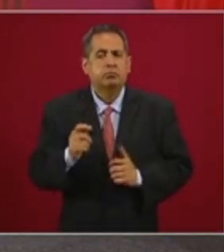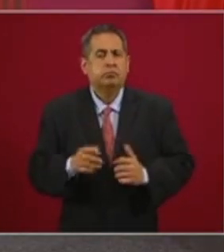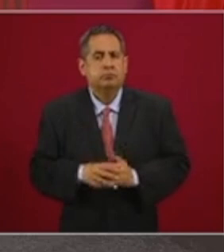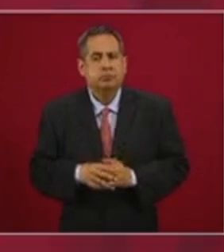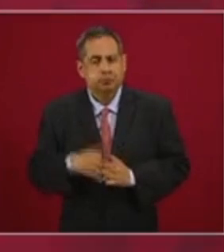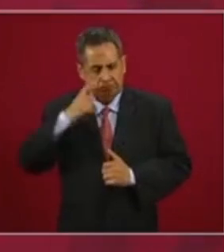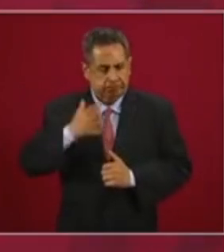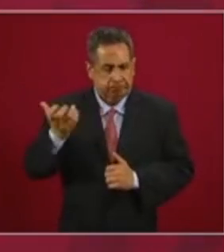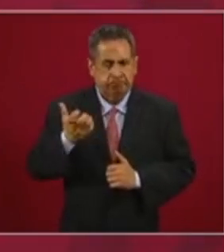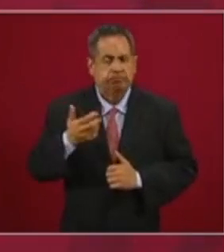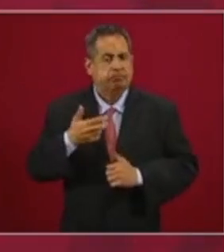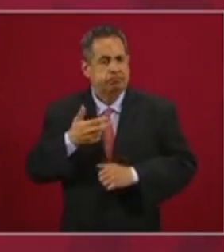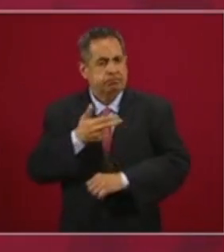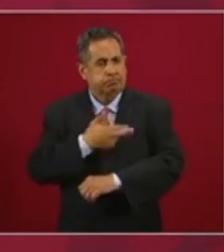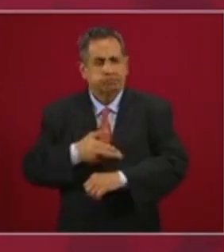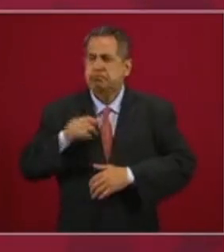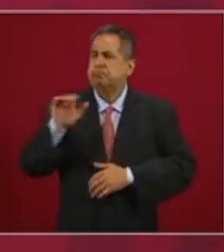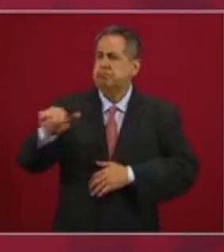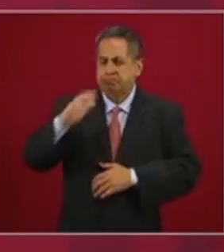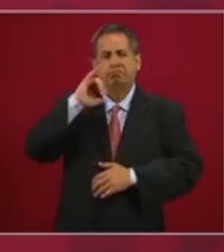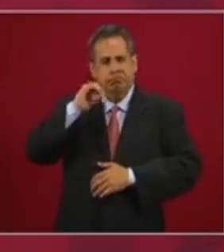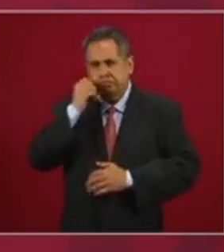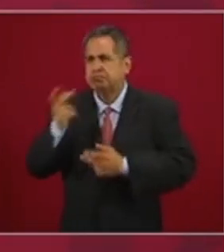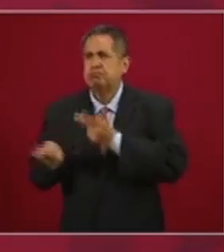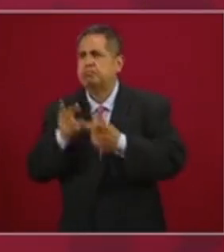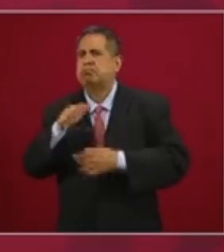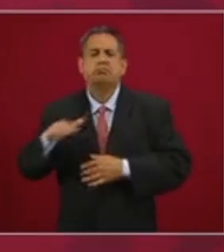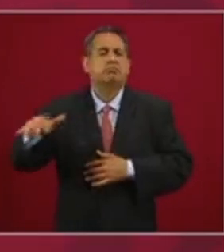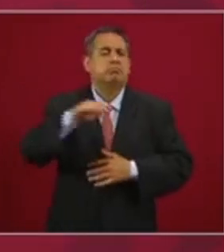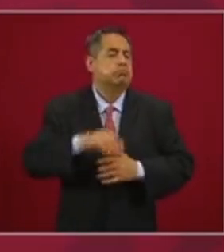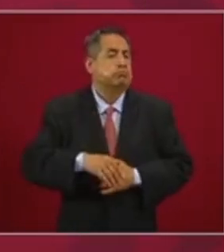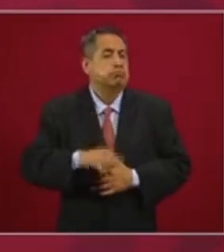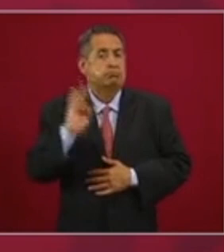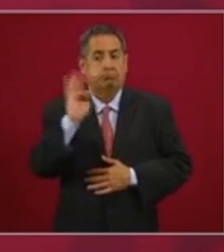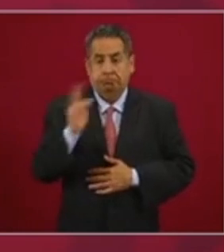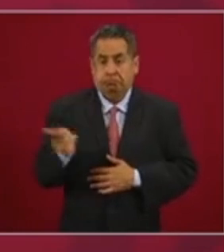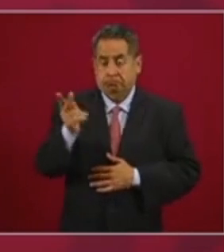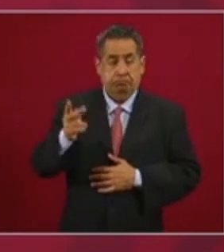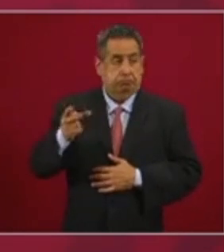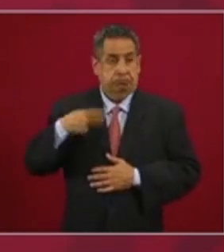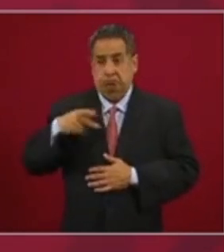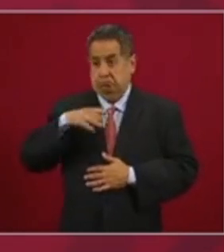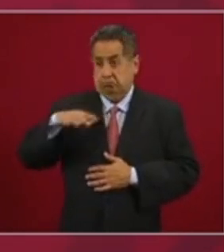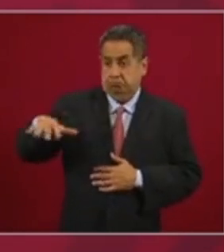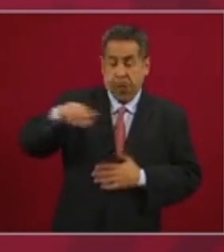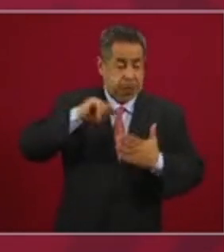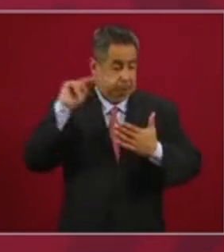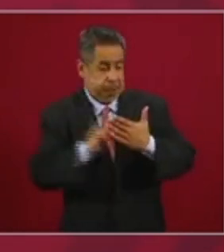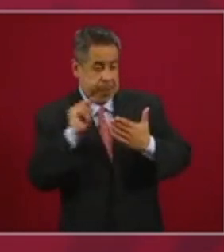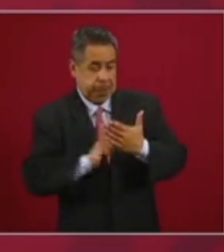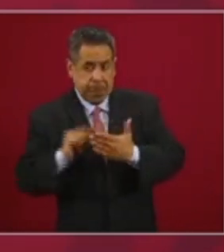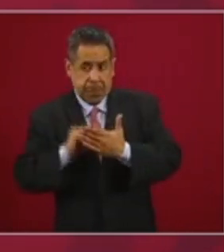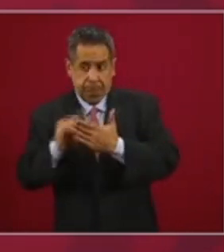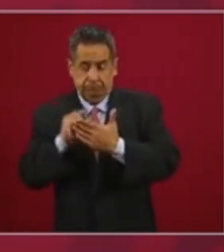de hacerlo. Si los ciudadanos no alcanzan